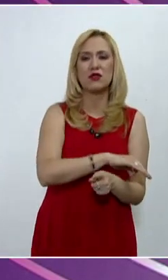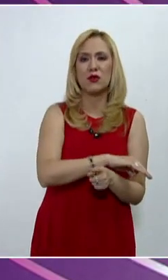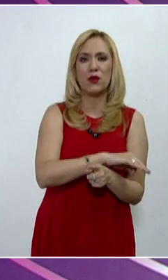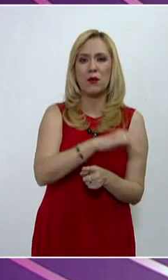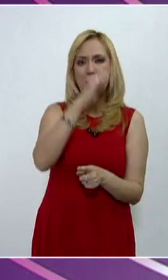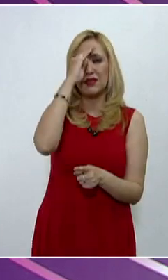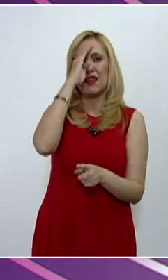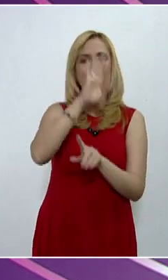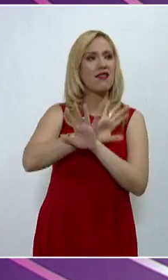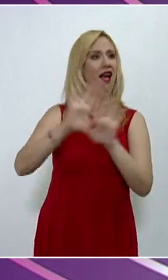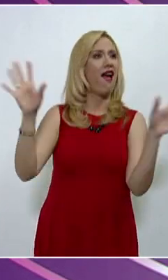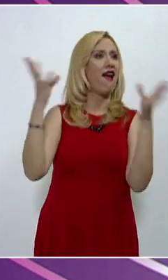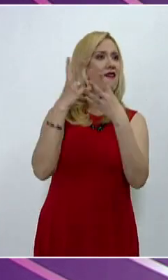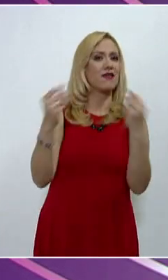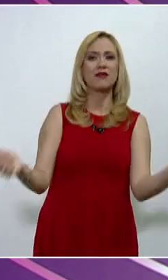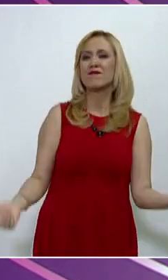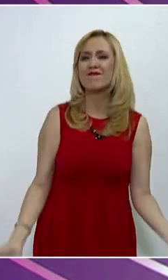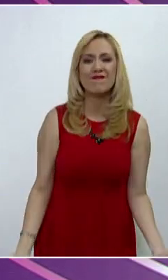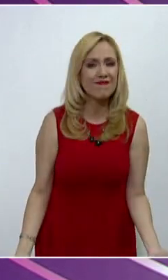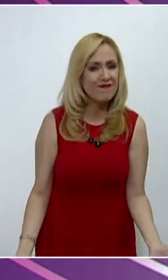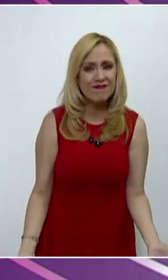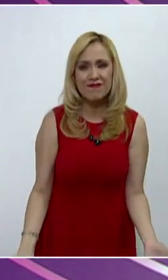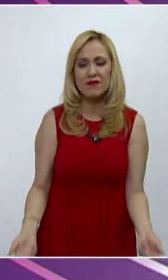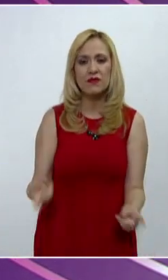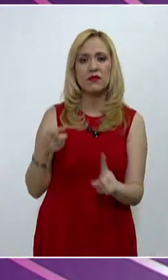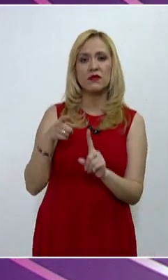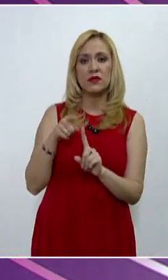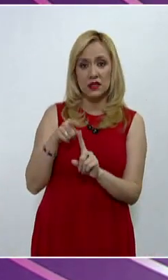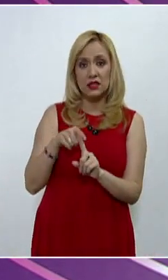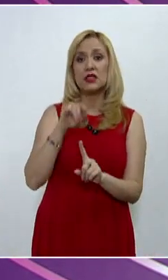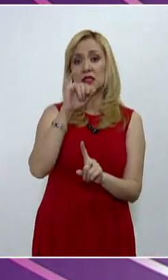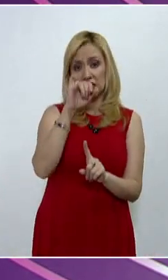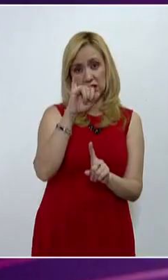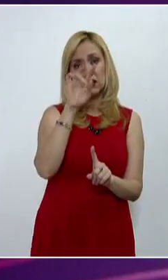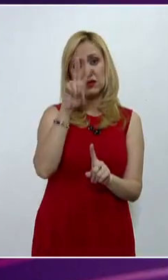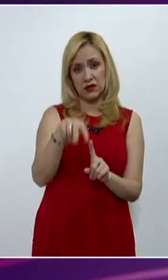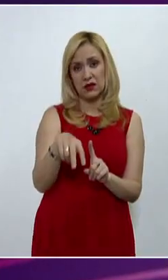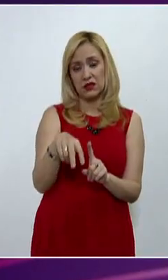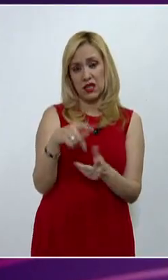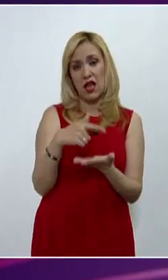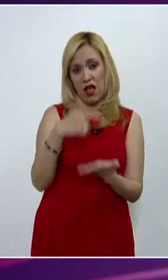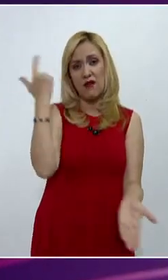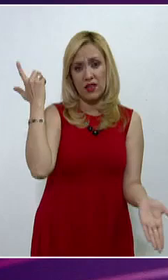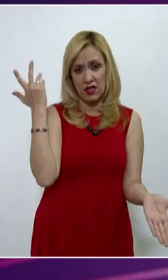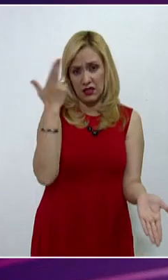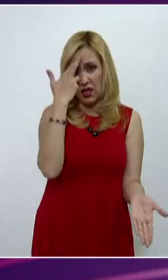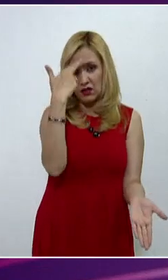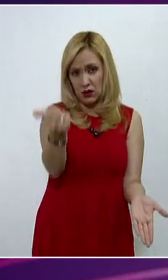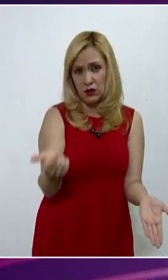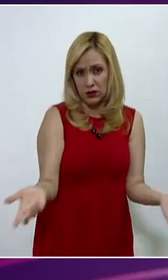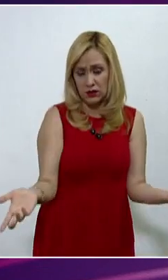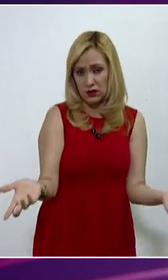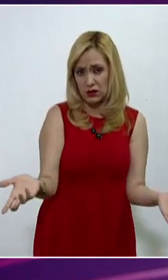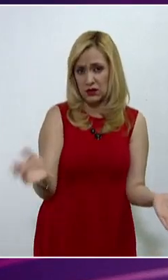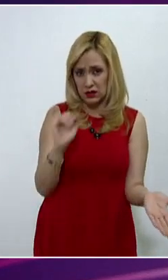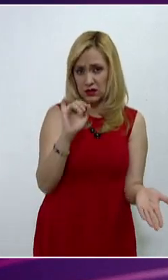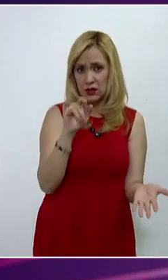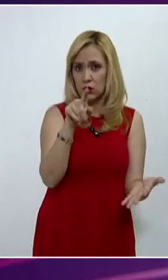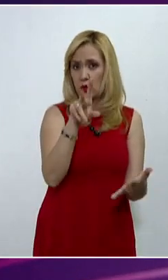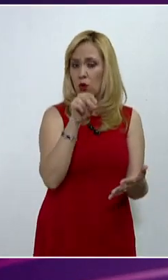muchos de esos delitos que acabas de leer son delitos pues, que lesionan de manera muy seria a la sociedad. Sí. Ciertamente no los